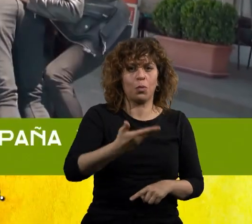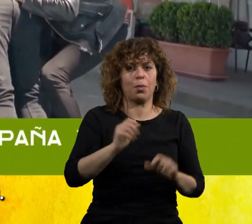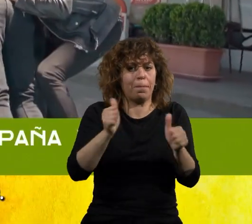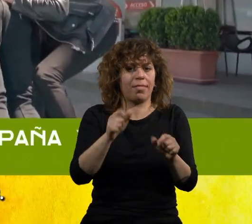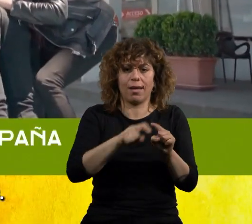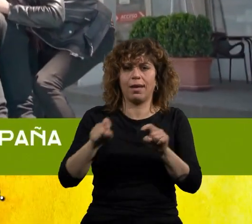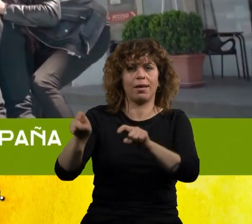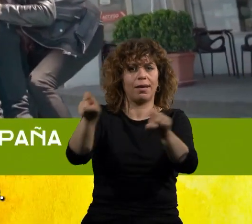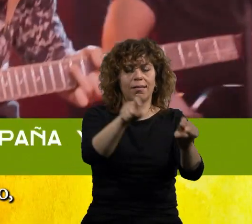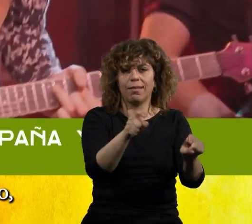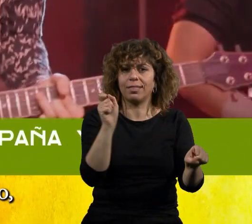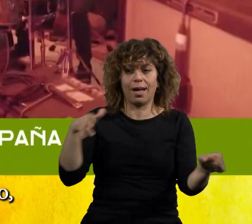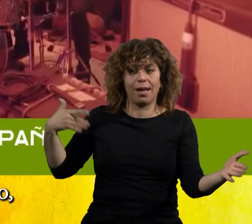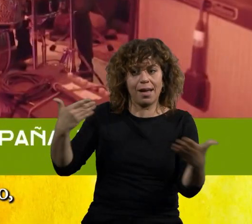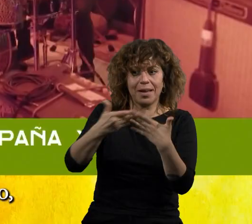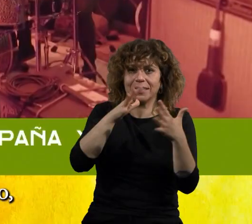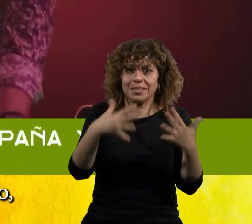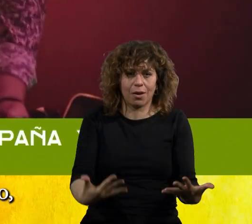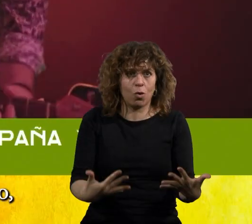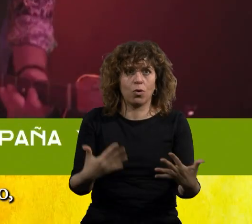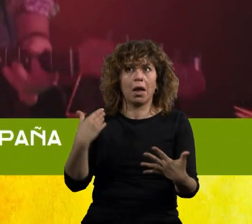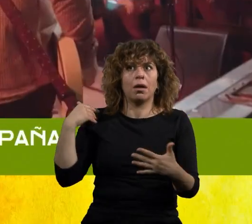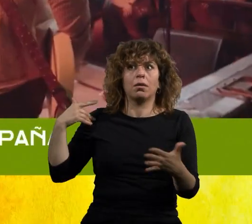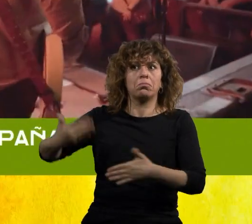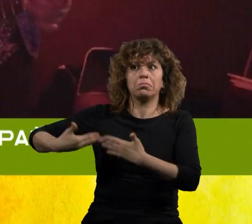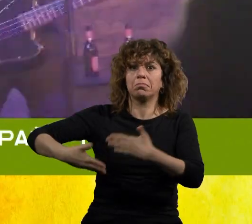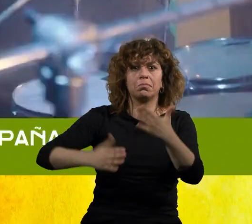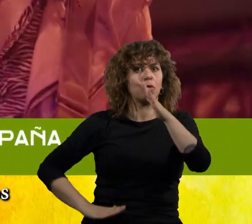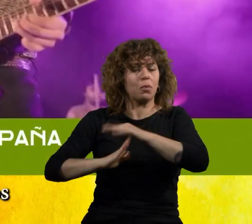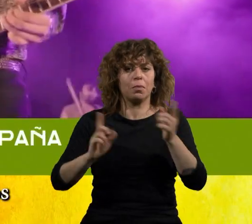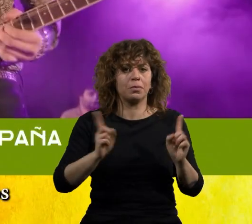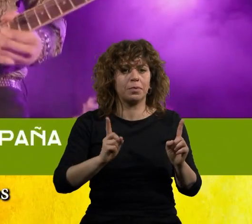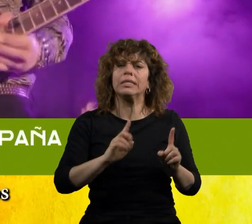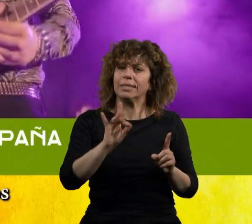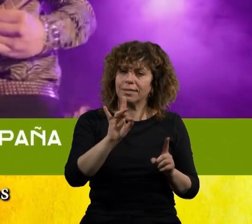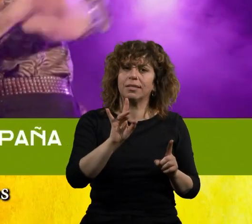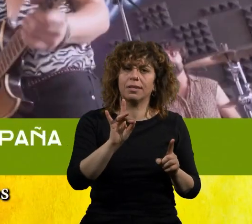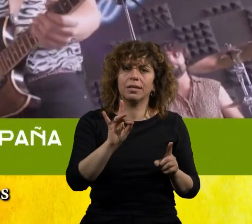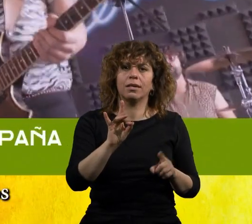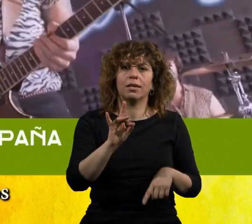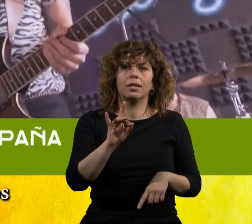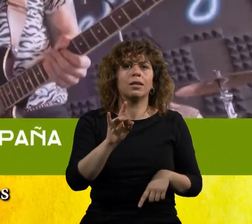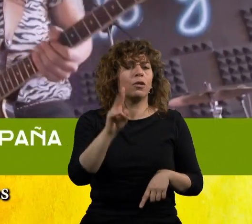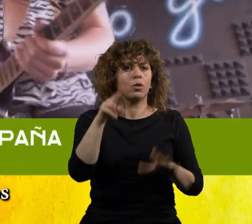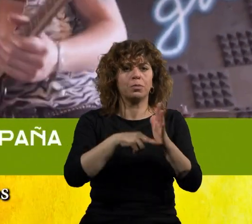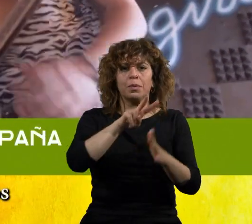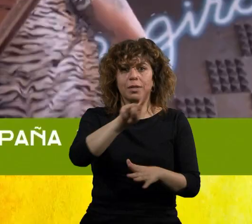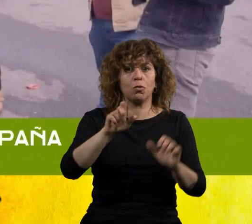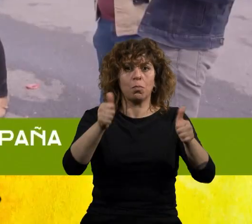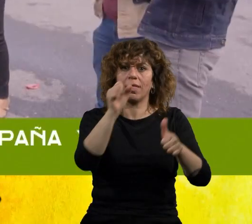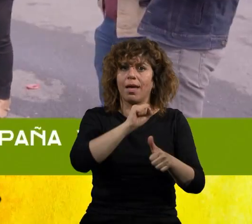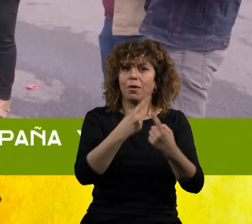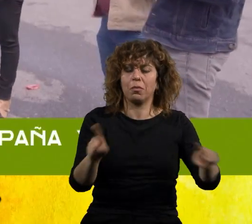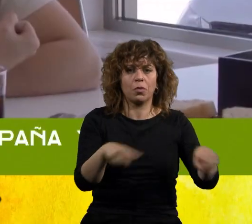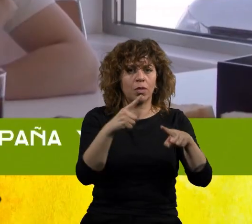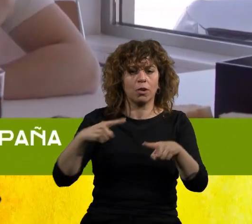una manera constante desde entonces. Desde entonces creo que no hemos parado, ¿no? Más o menos sí, desde la verdad 2021, que sí. Cuando empezaron los conciertos,